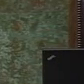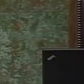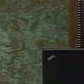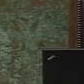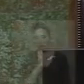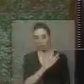diputado Don Bernardo Vélez.